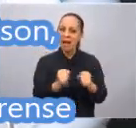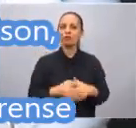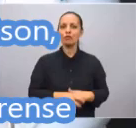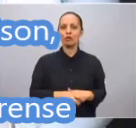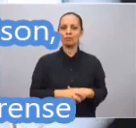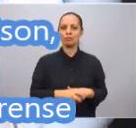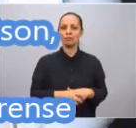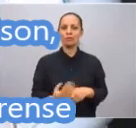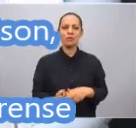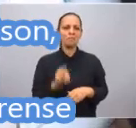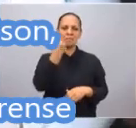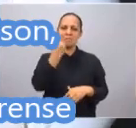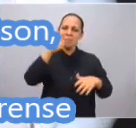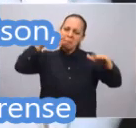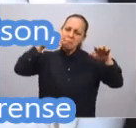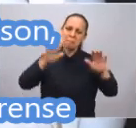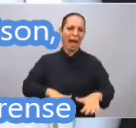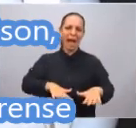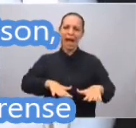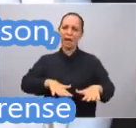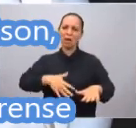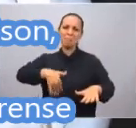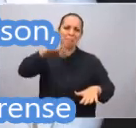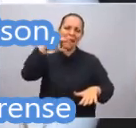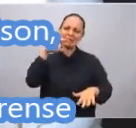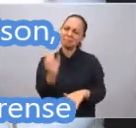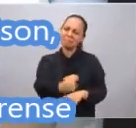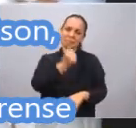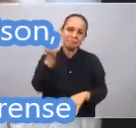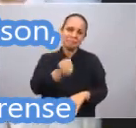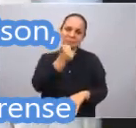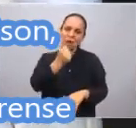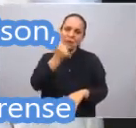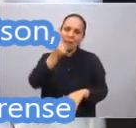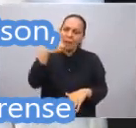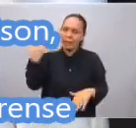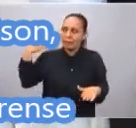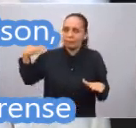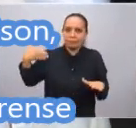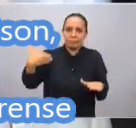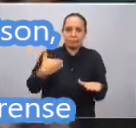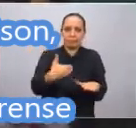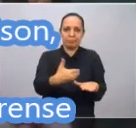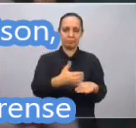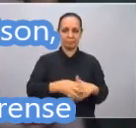de los paros más categóricos que se tenga memoria.